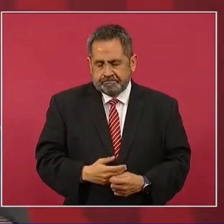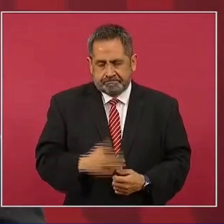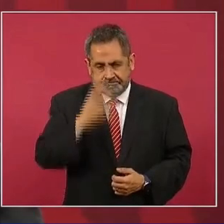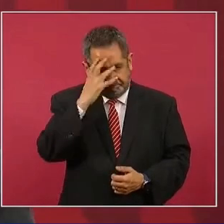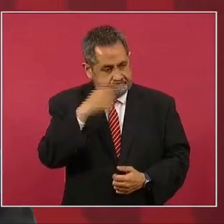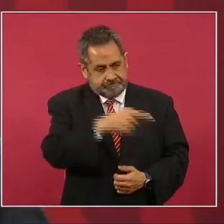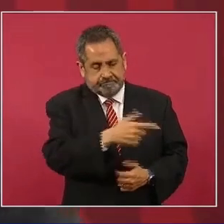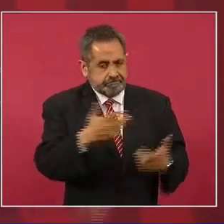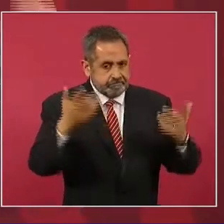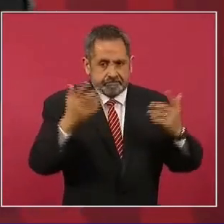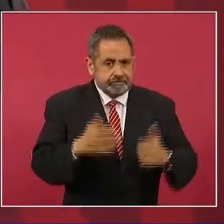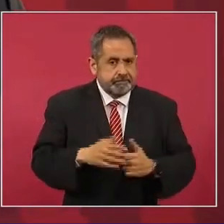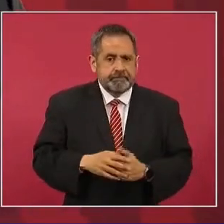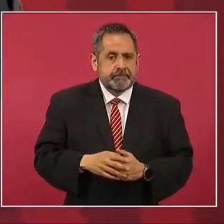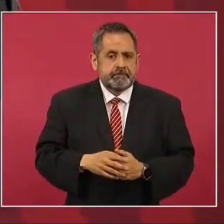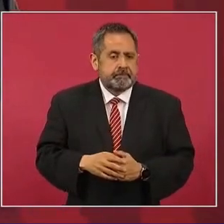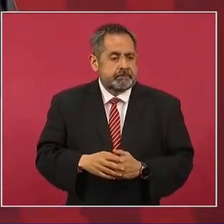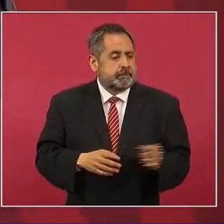que